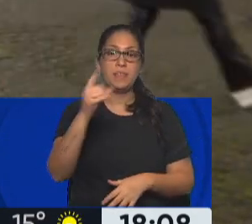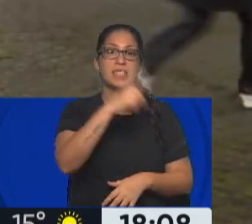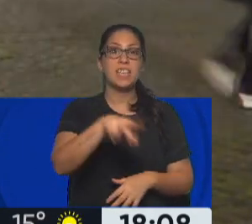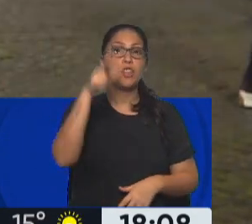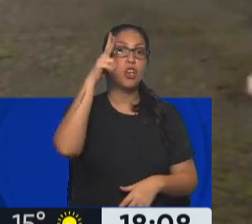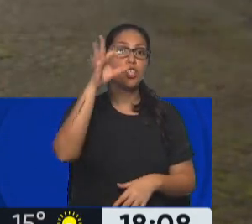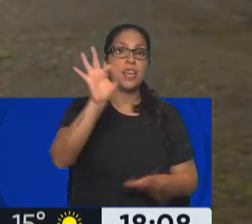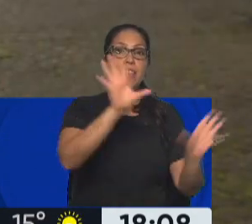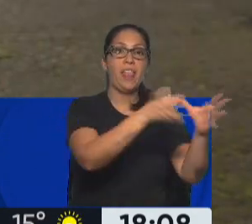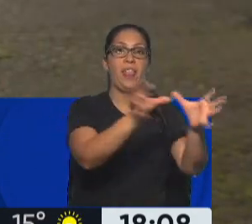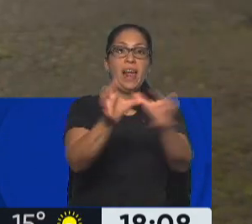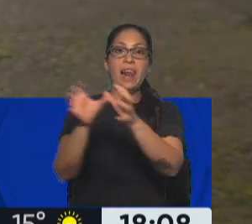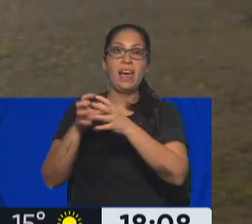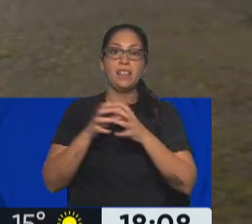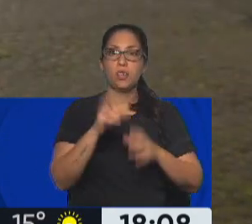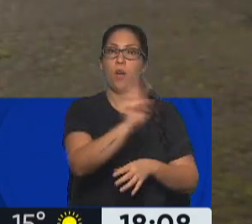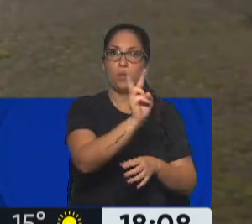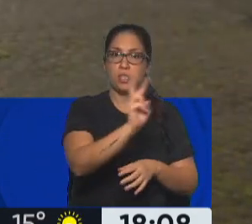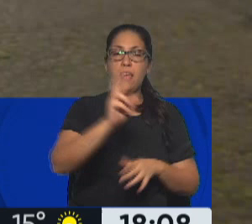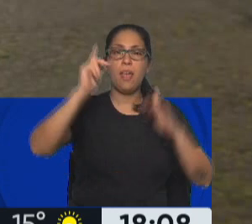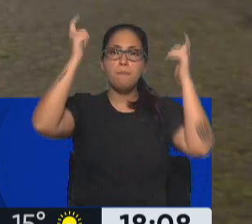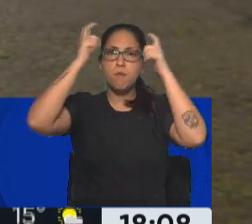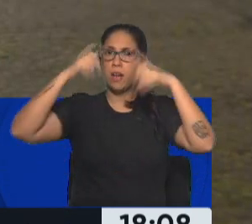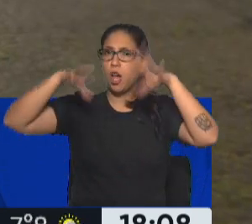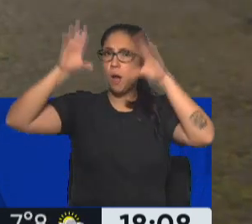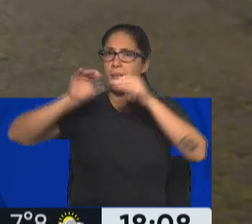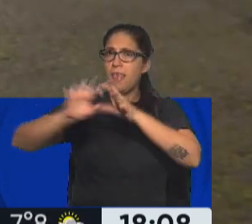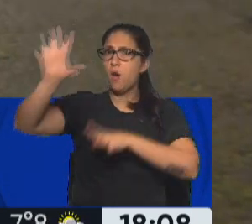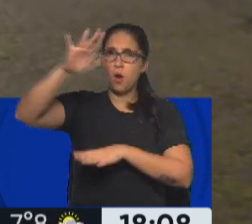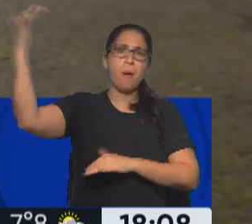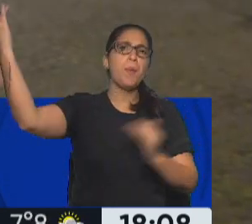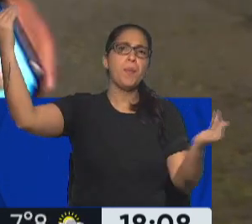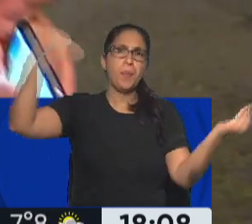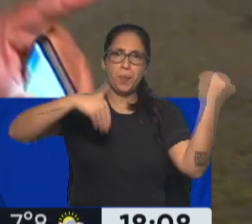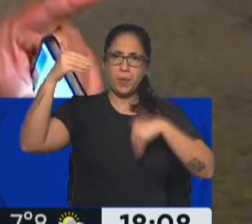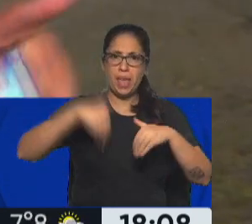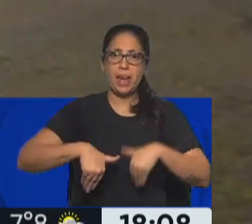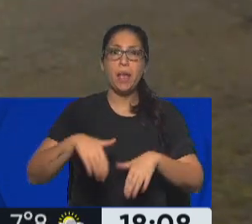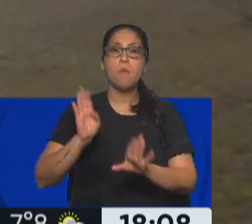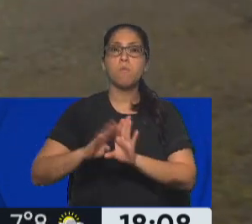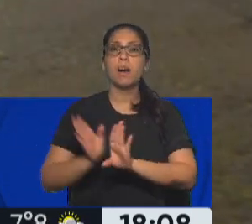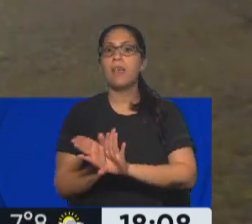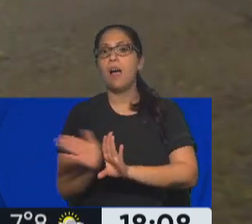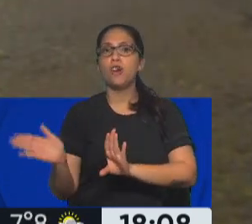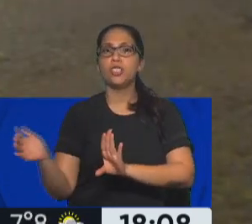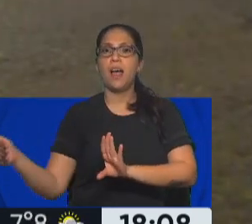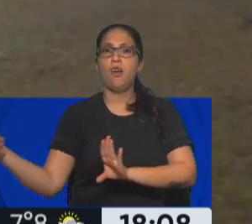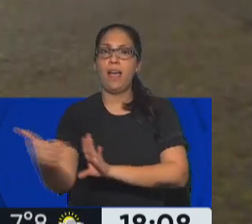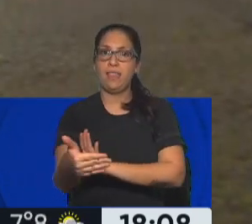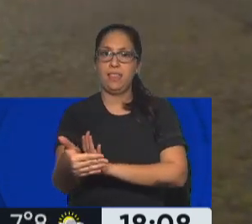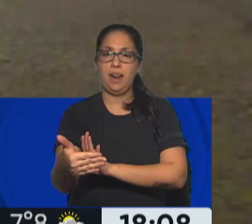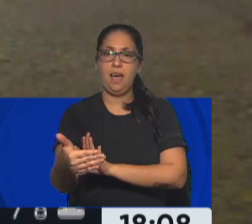delegaciones acreditadas, la monarquía prácticamente completa de Europa presente, ingresan por una puerta lateral.